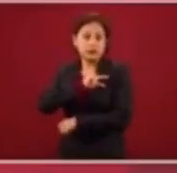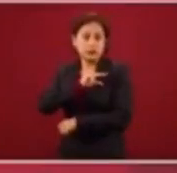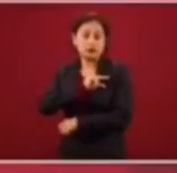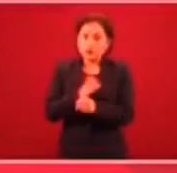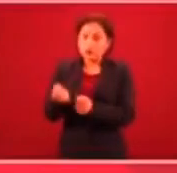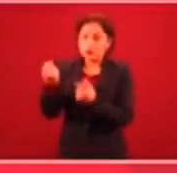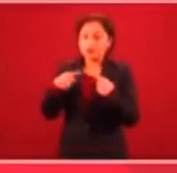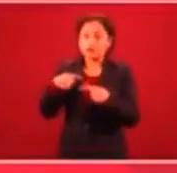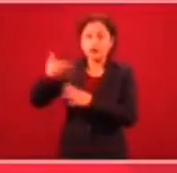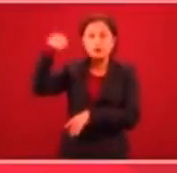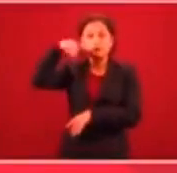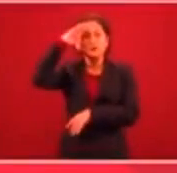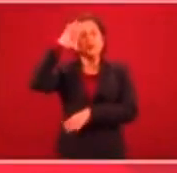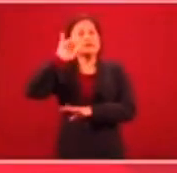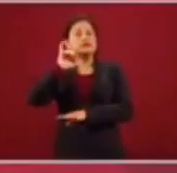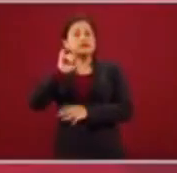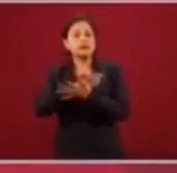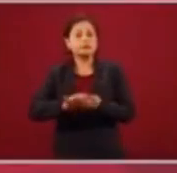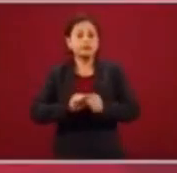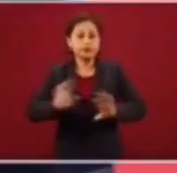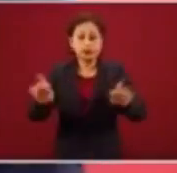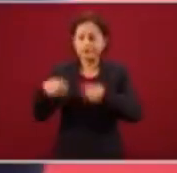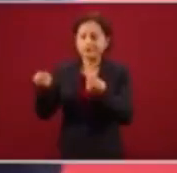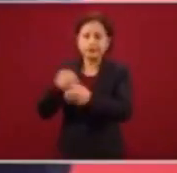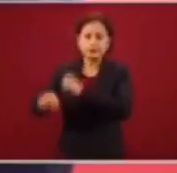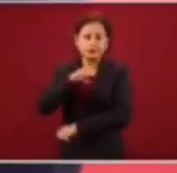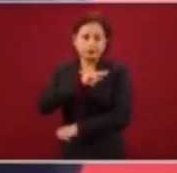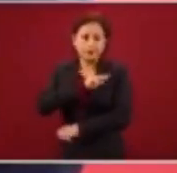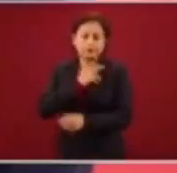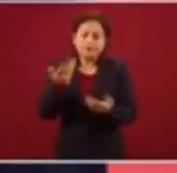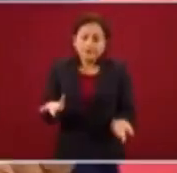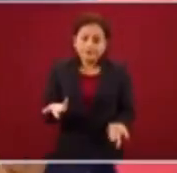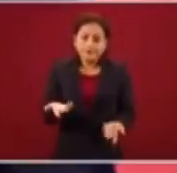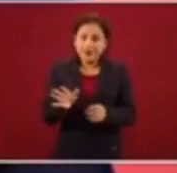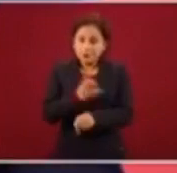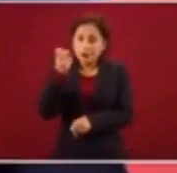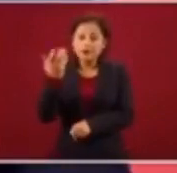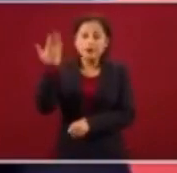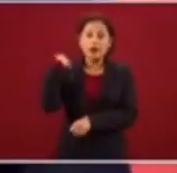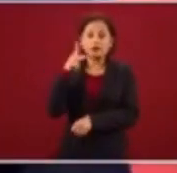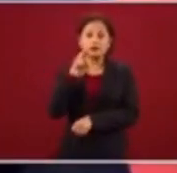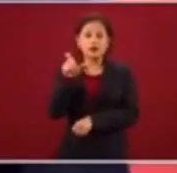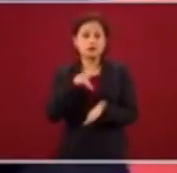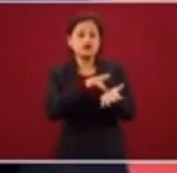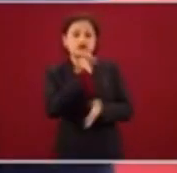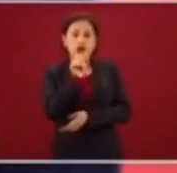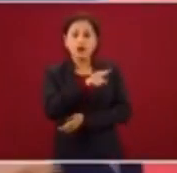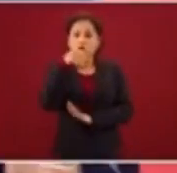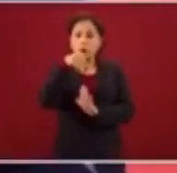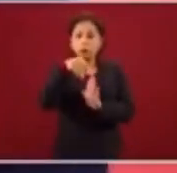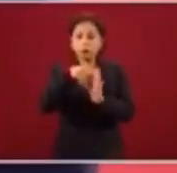por eso dejaron que se cayera la producción empeños